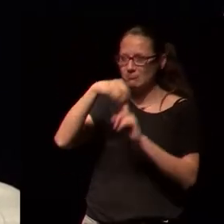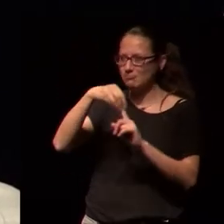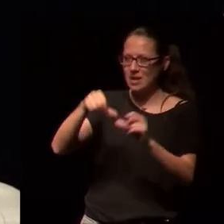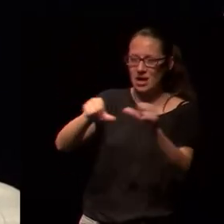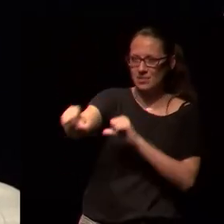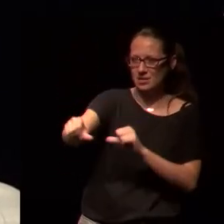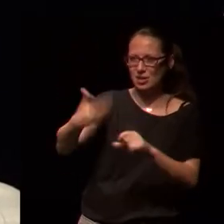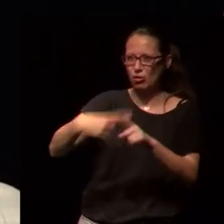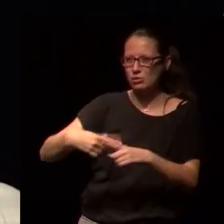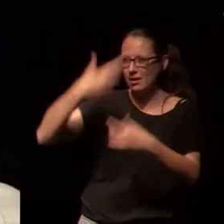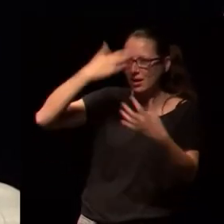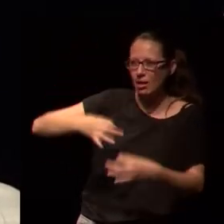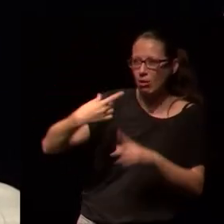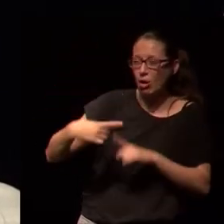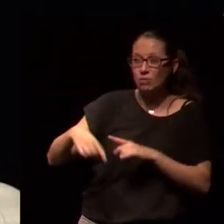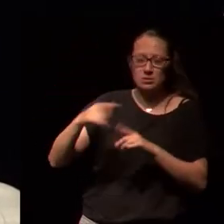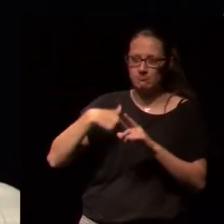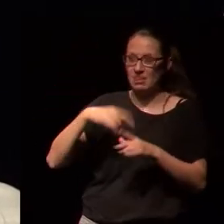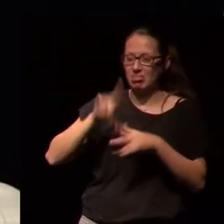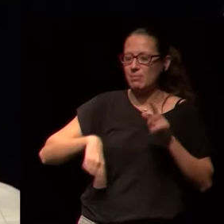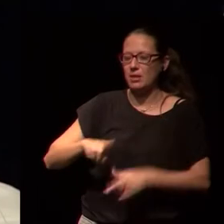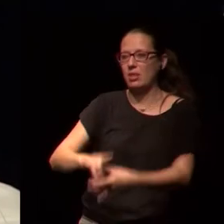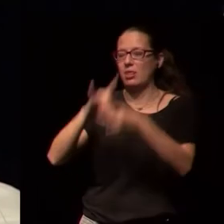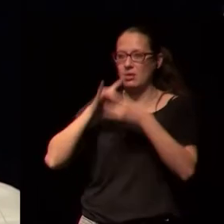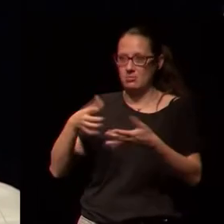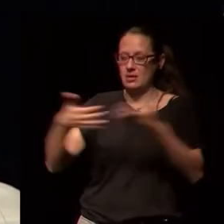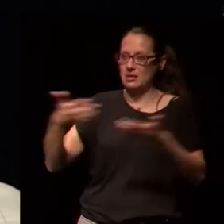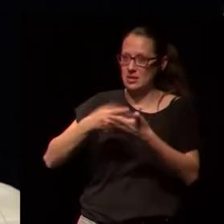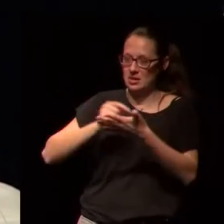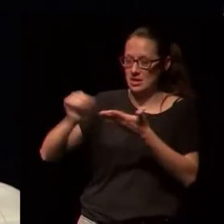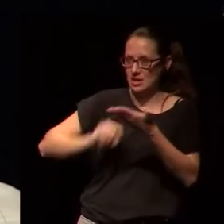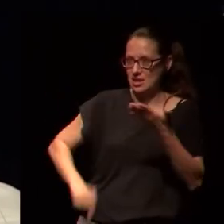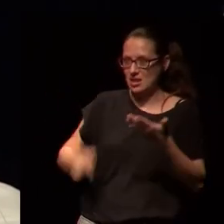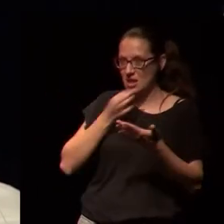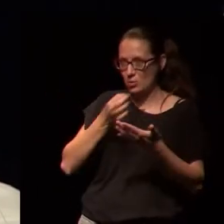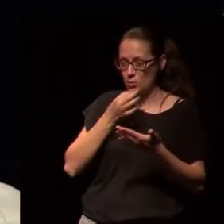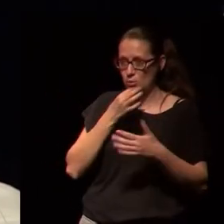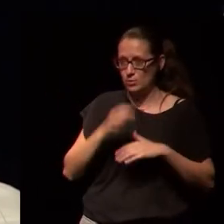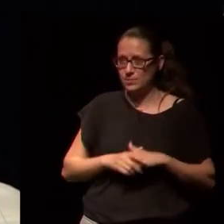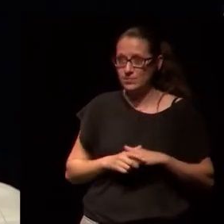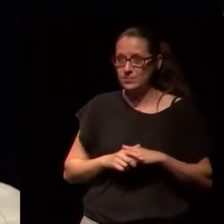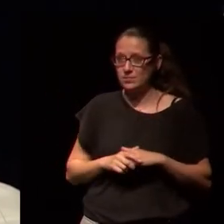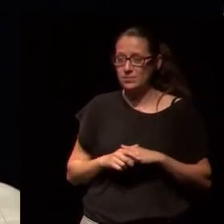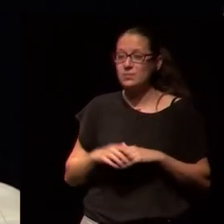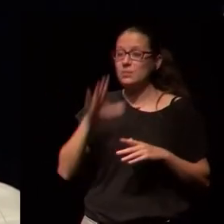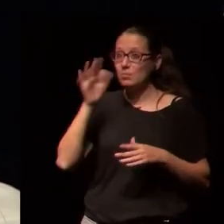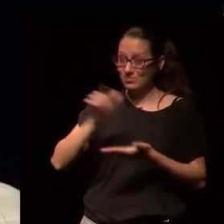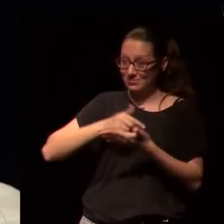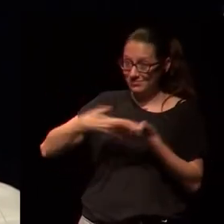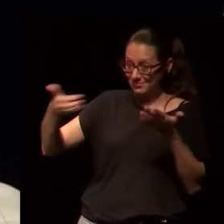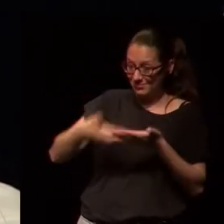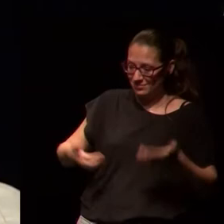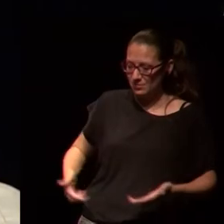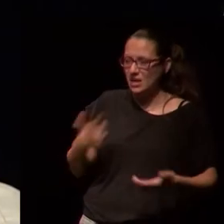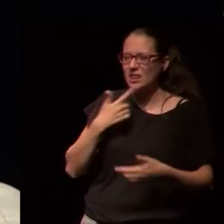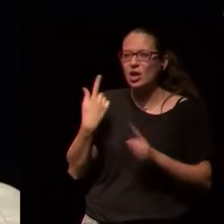creído desde ese momento. Y esencialmente esa idea de que nada acerca de nosotros que no podamos